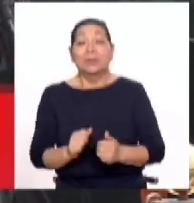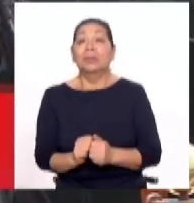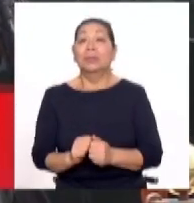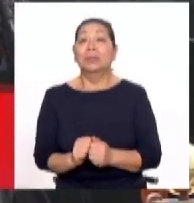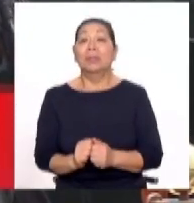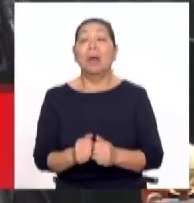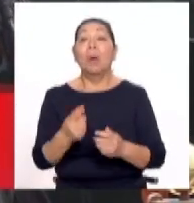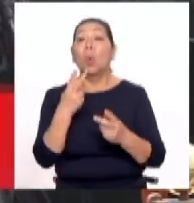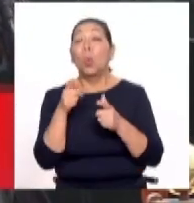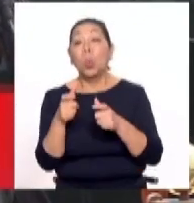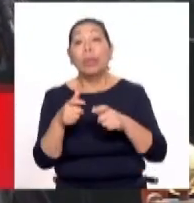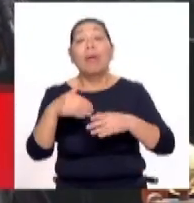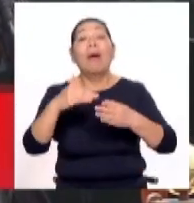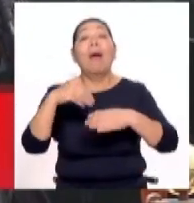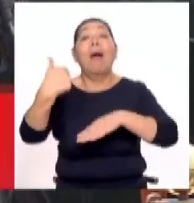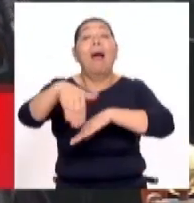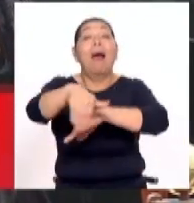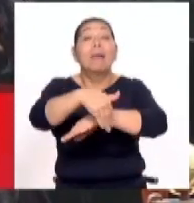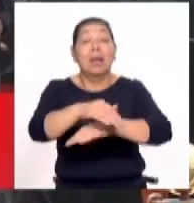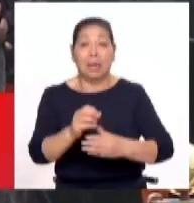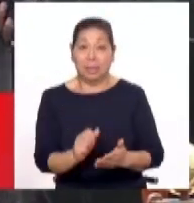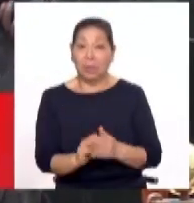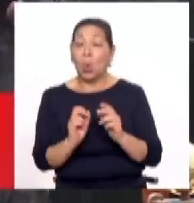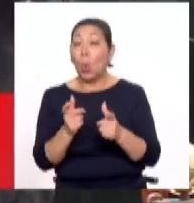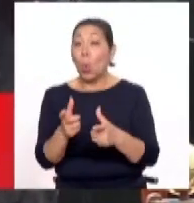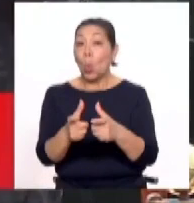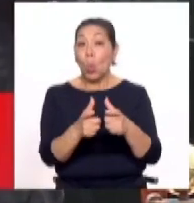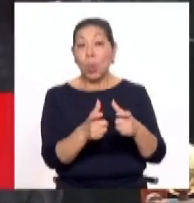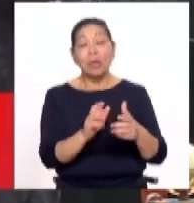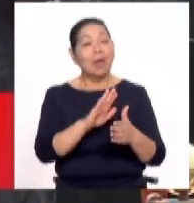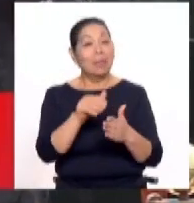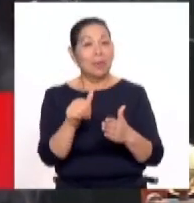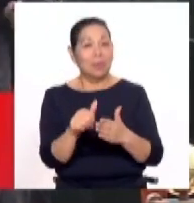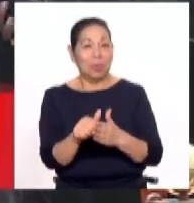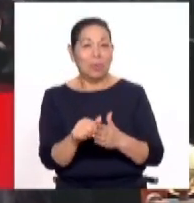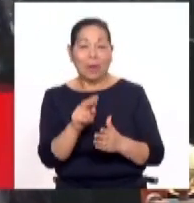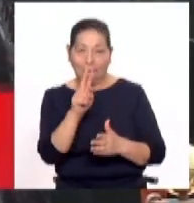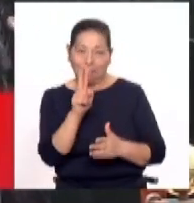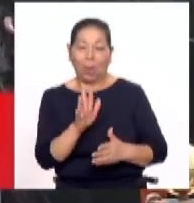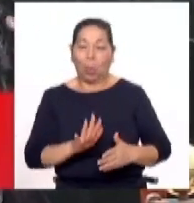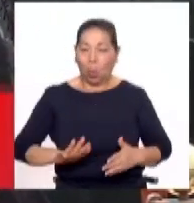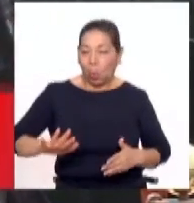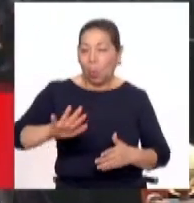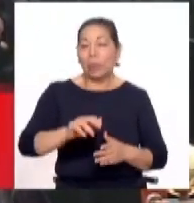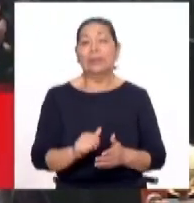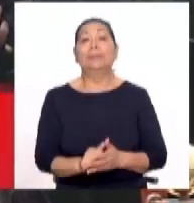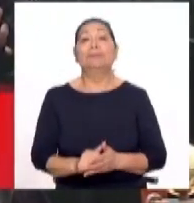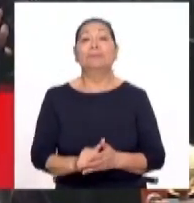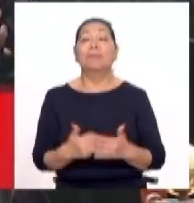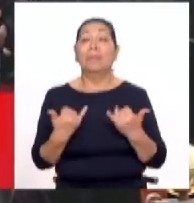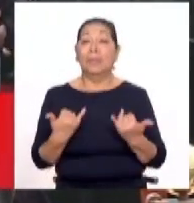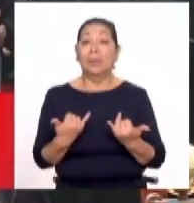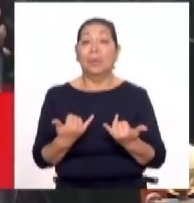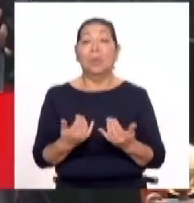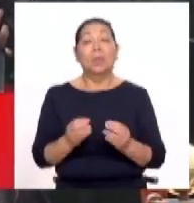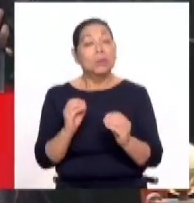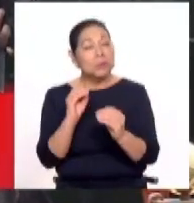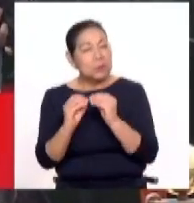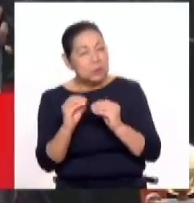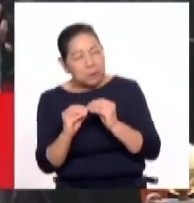de la calle y van a potenciar la seguridad en todo el país. Este